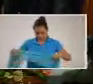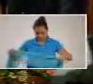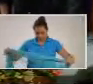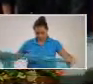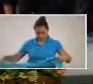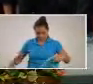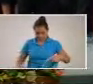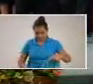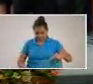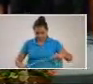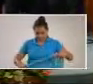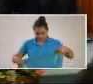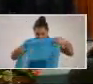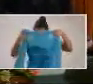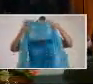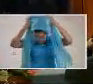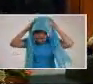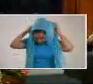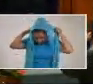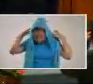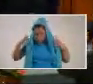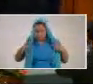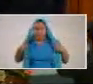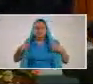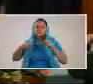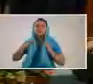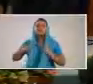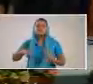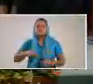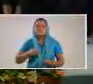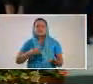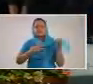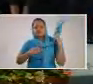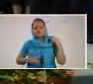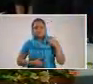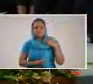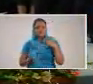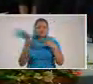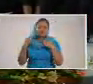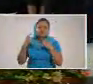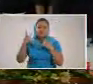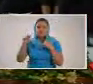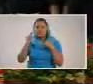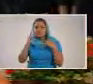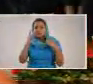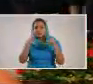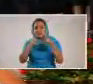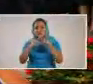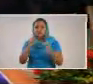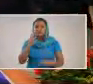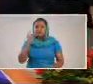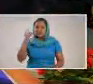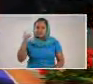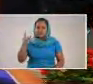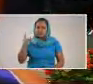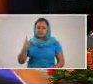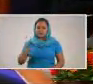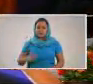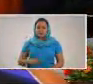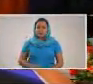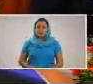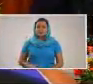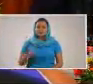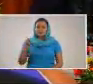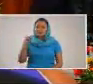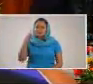invitación. Si aquí en medio de nosotros hay alguien que no conoce al Señor,